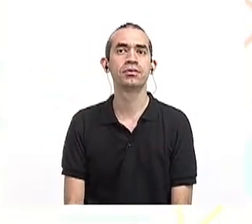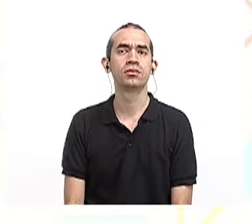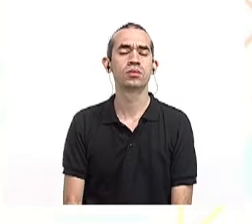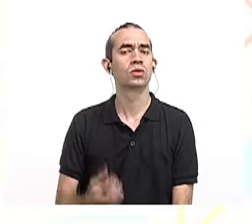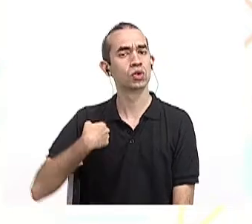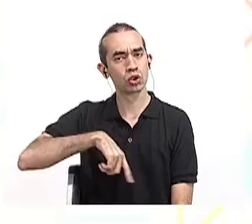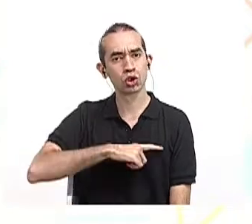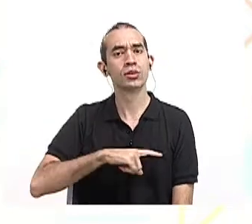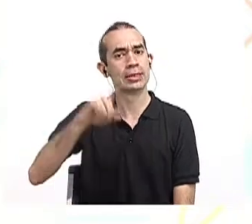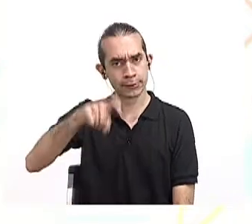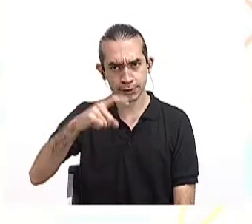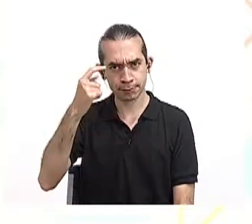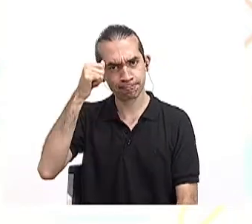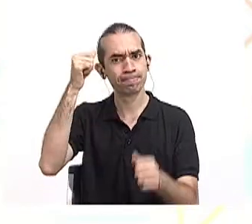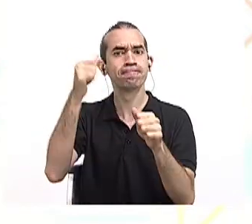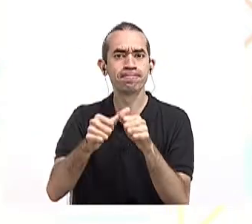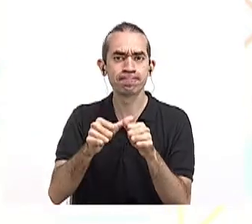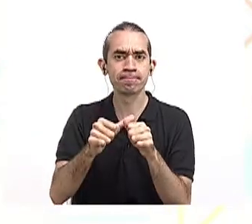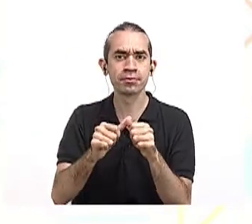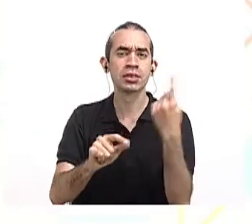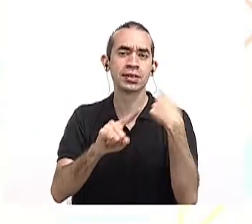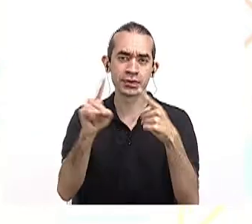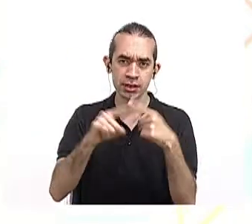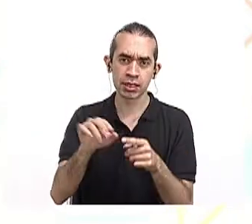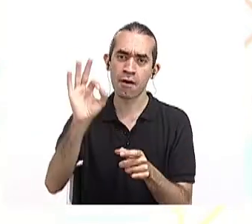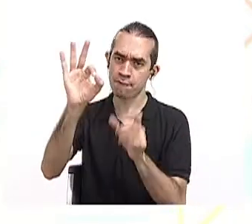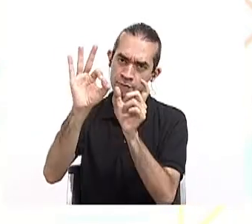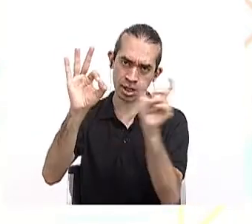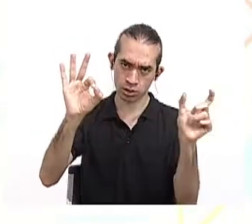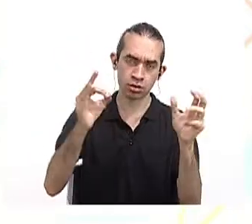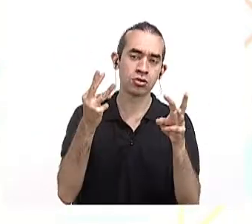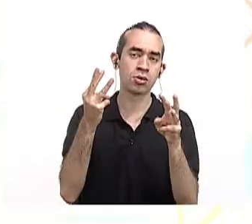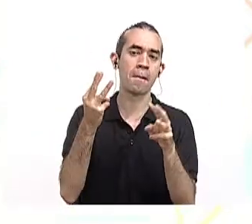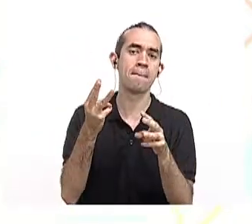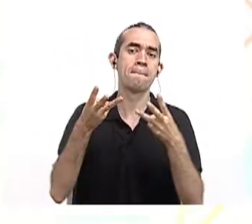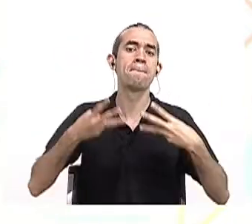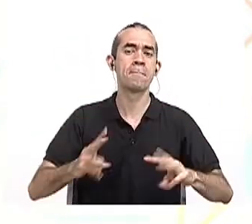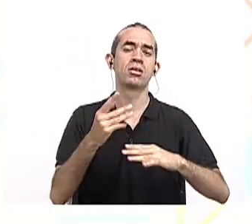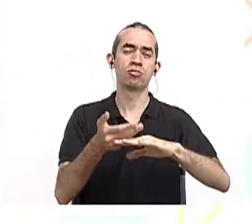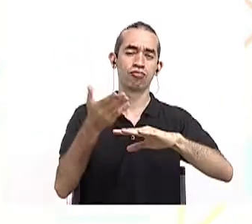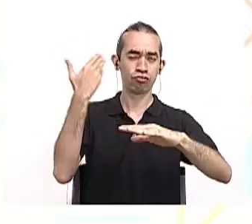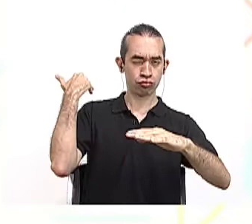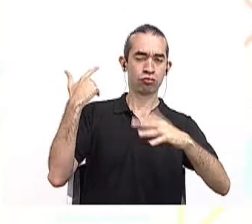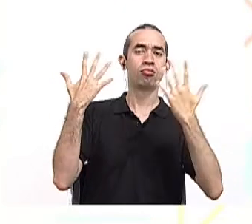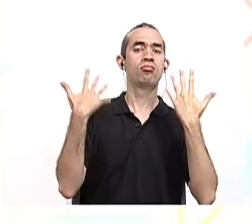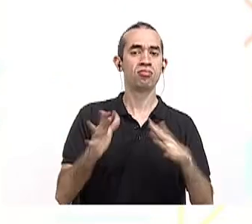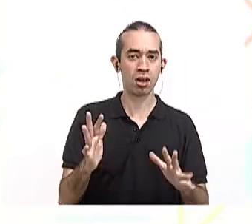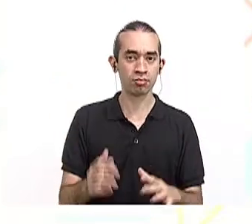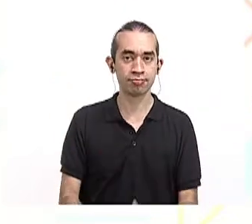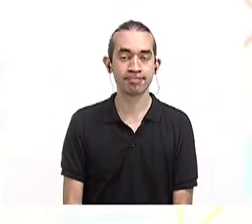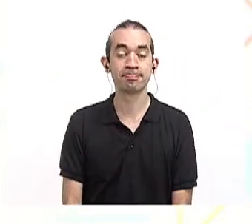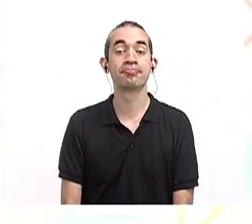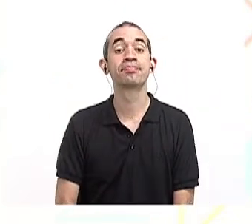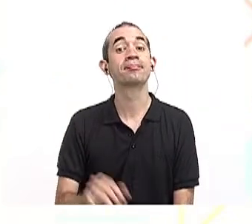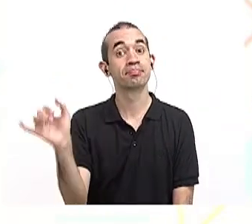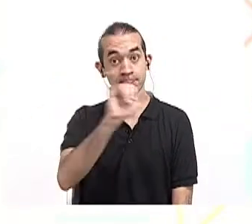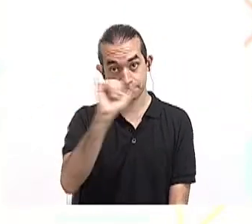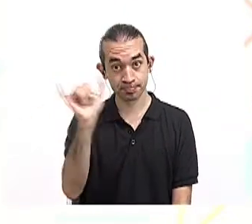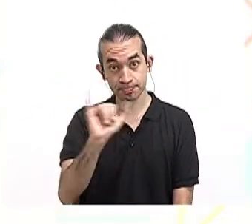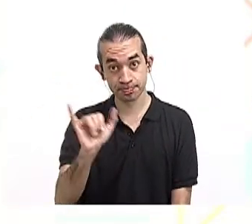Debemos recordar los métodos de factorización que vimos en clases anteriores.